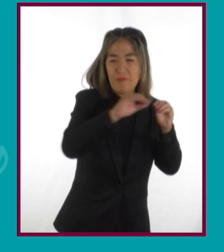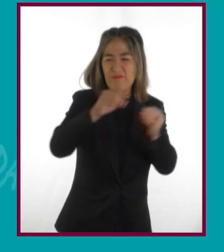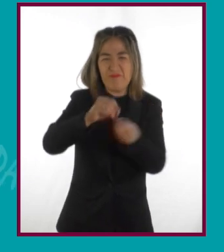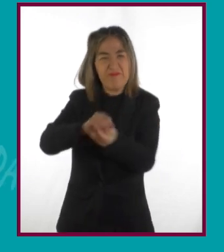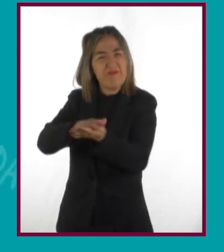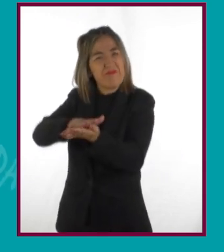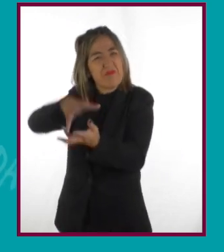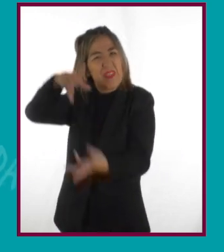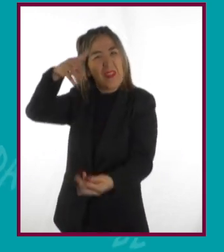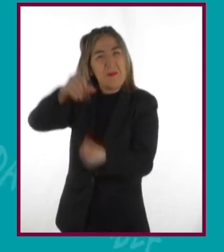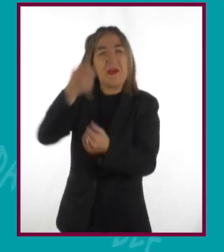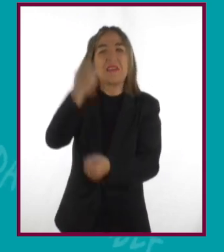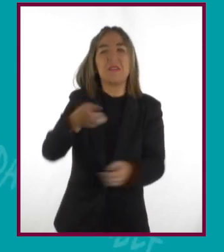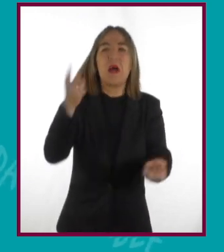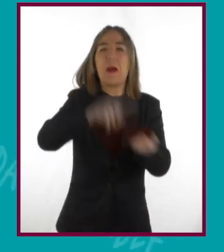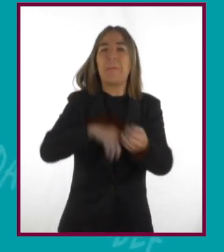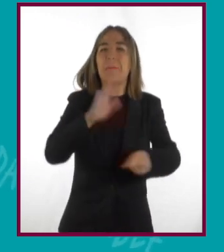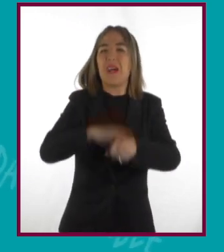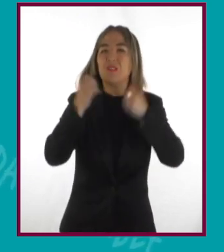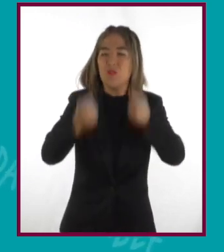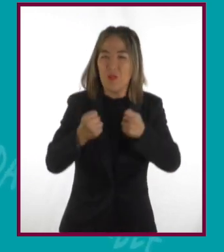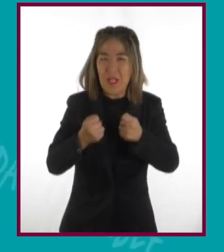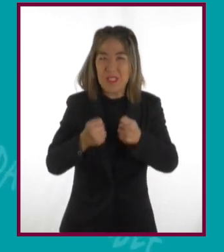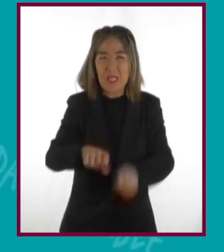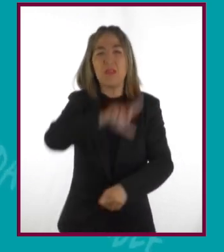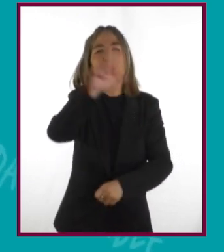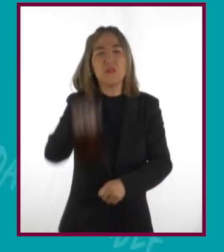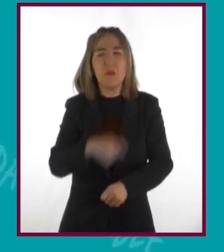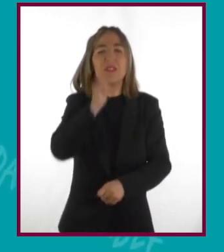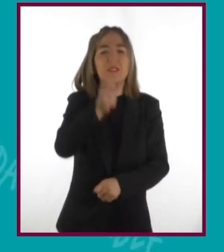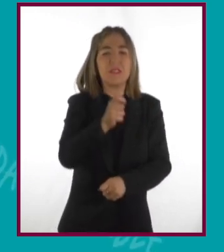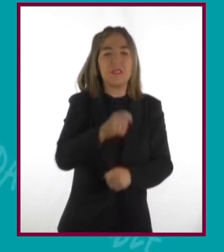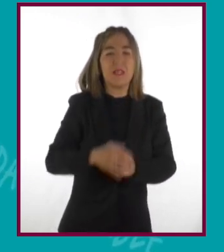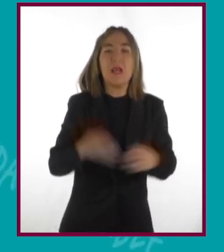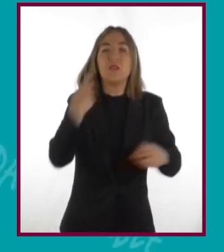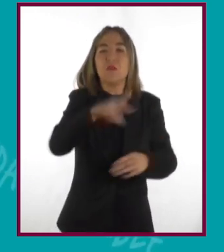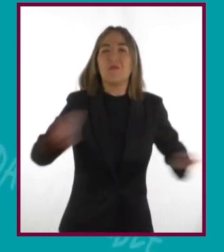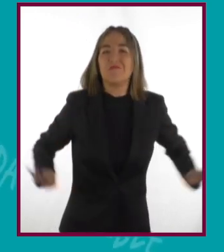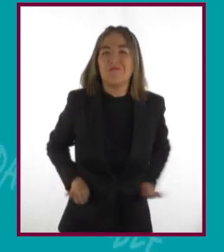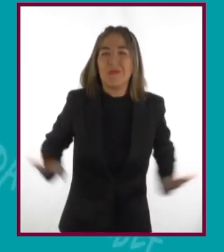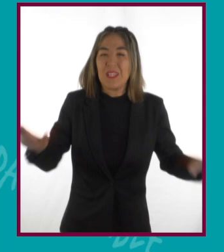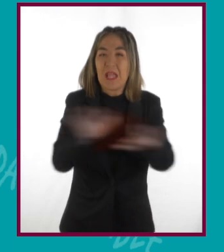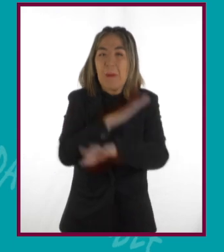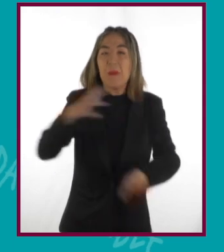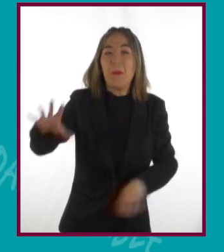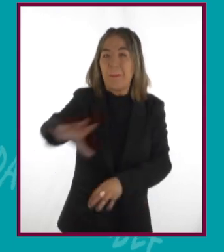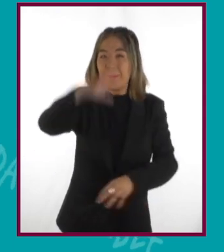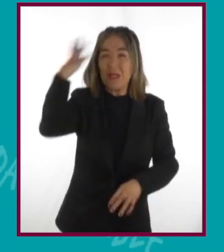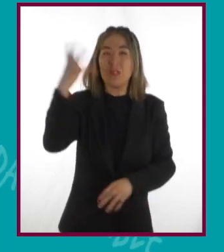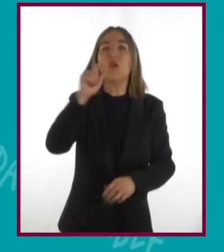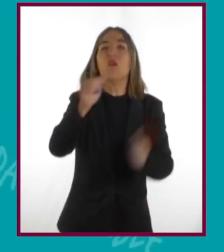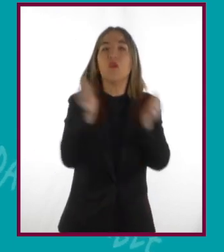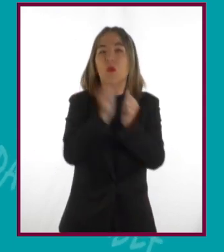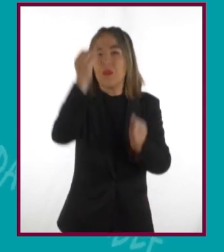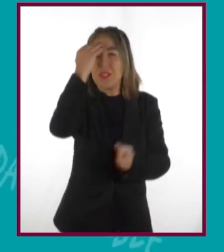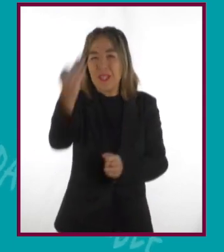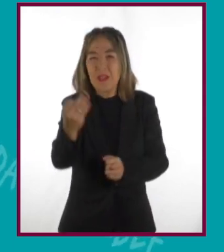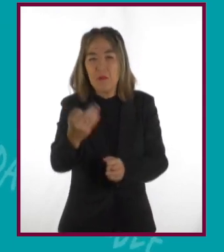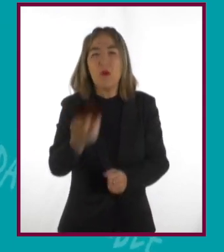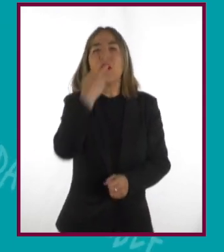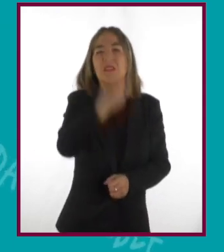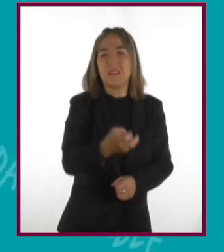que actúan sobre el fluido como la gravedad y la derivada que representa el cambio de velocidad con respecto al